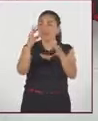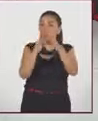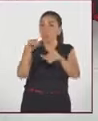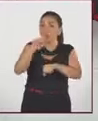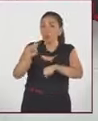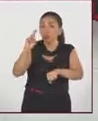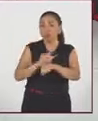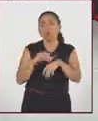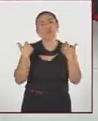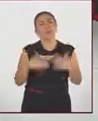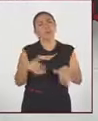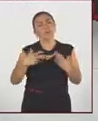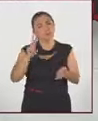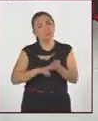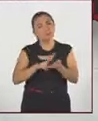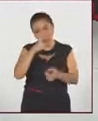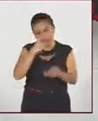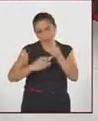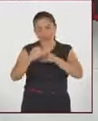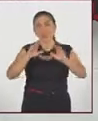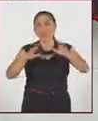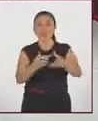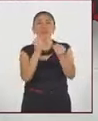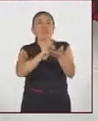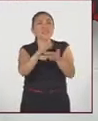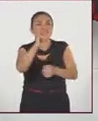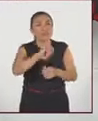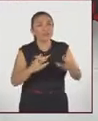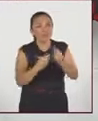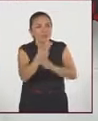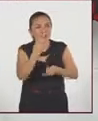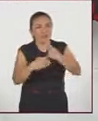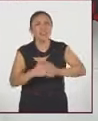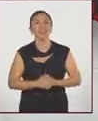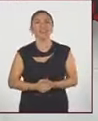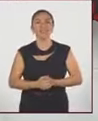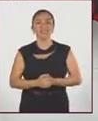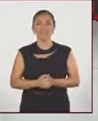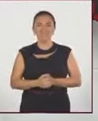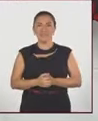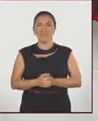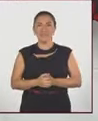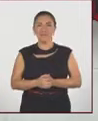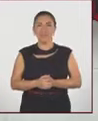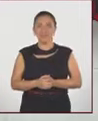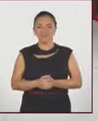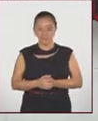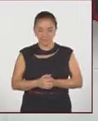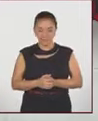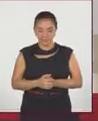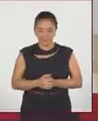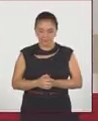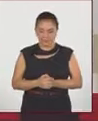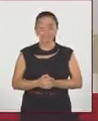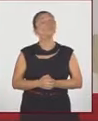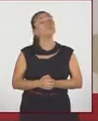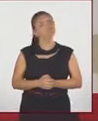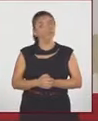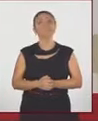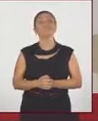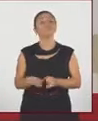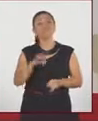enriquecen muchísimo a nuestra comunidad, así que te Gracias. agradezco que estés acá con nosotros. Gracias, Muchas gracias. Gracias. Bueno, y